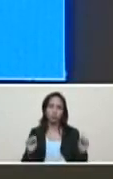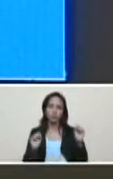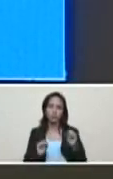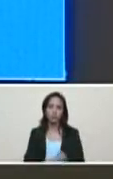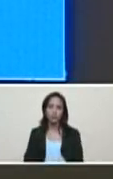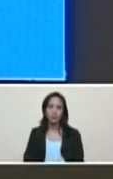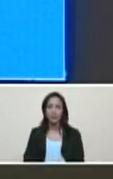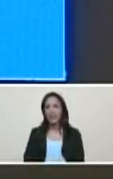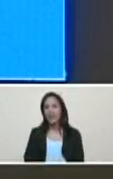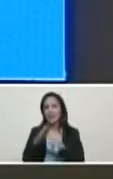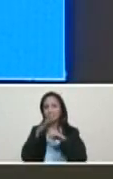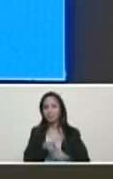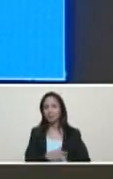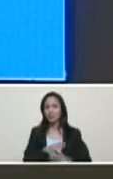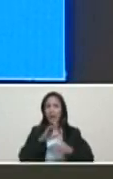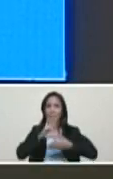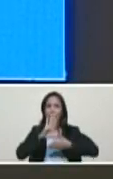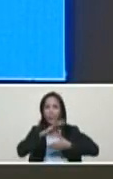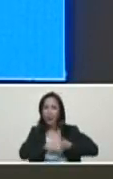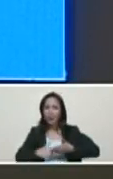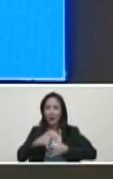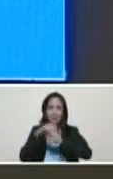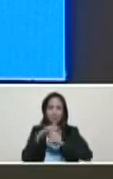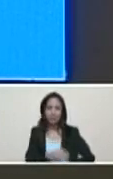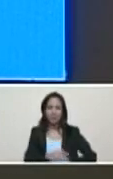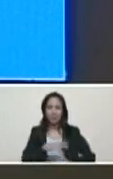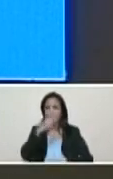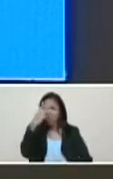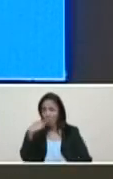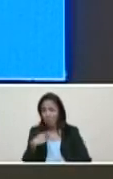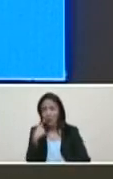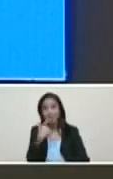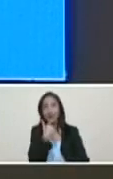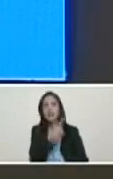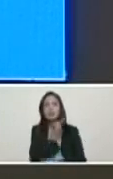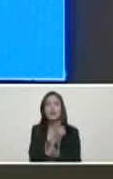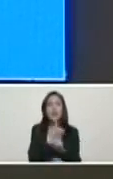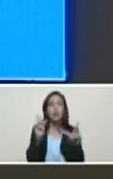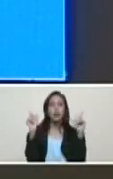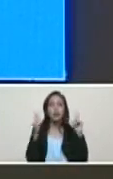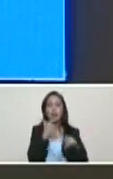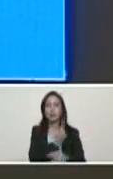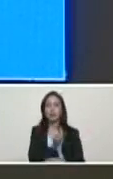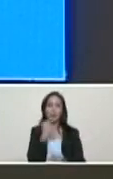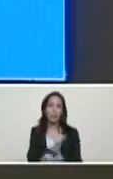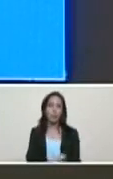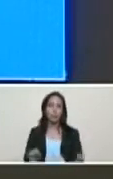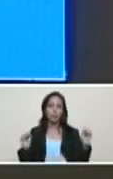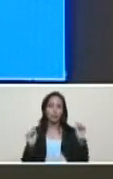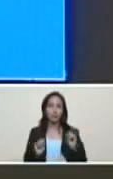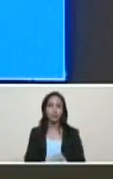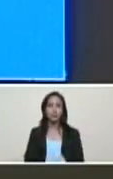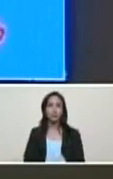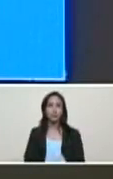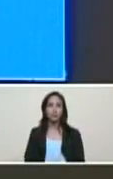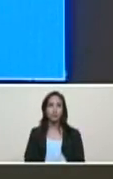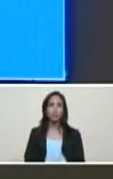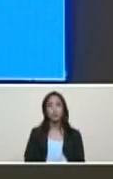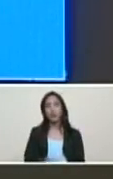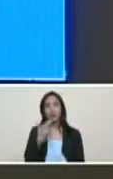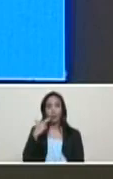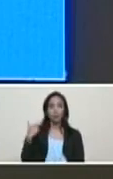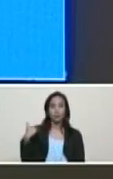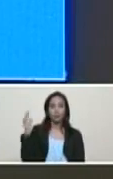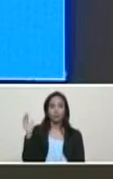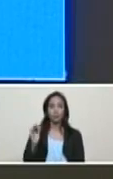Plagar nuestra América de dominación, saqueo, miseria, en nombre de la libertad de Superman, de los magnates, del